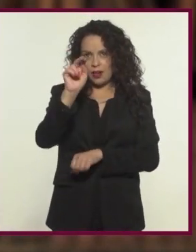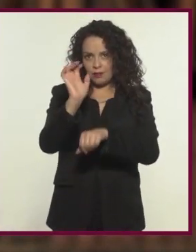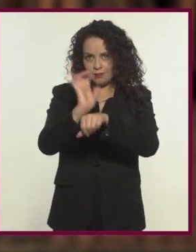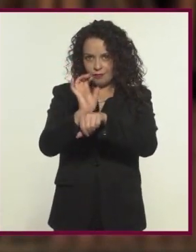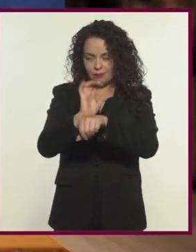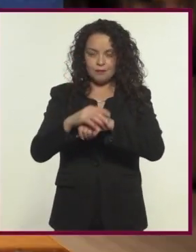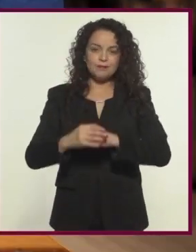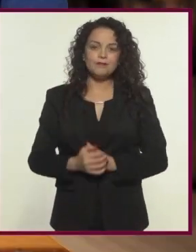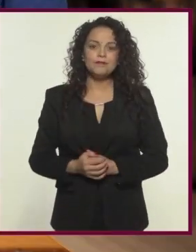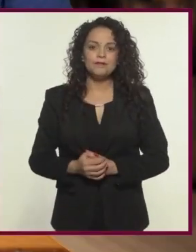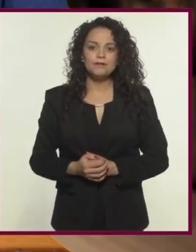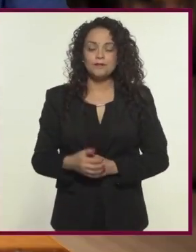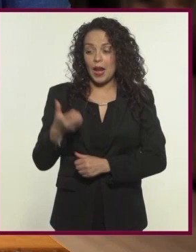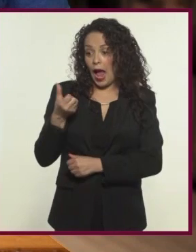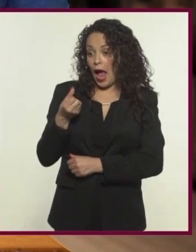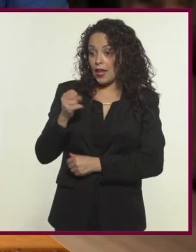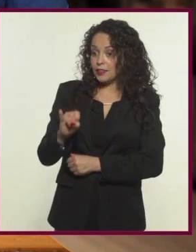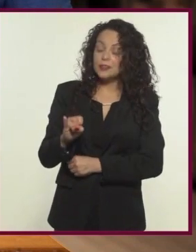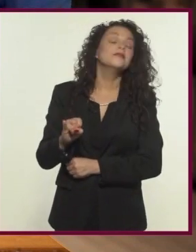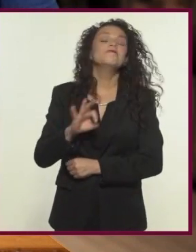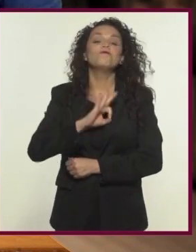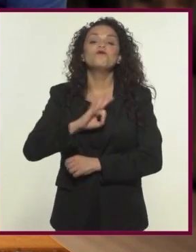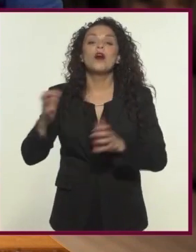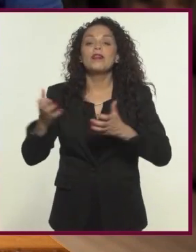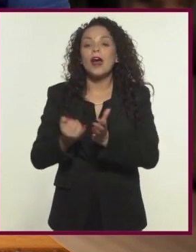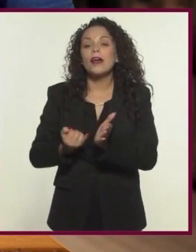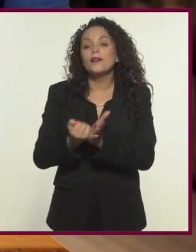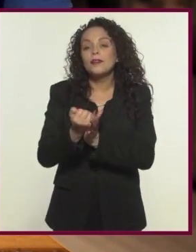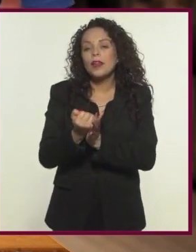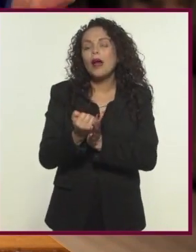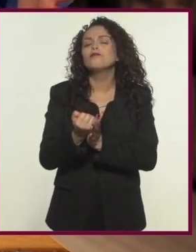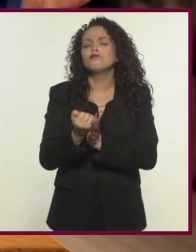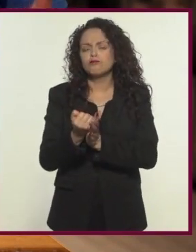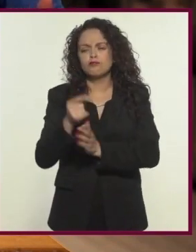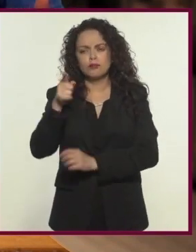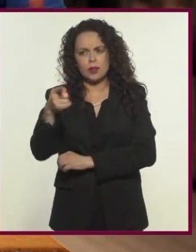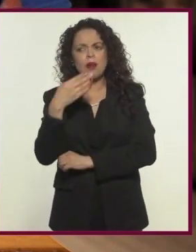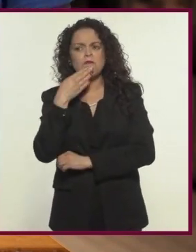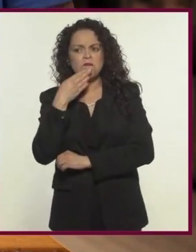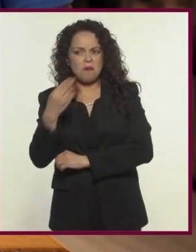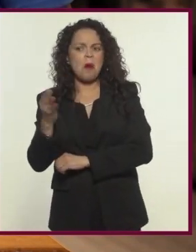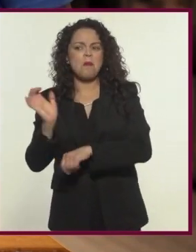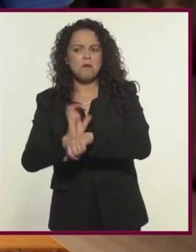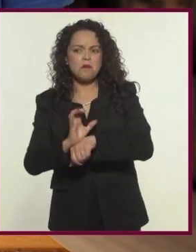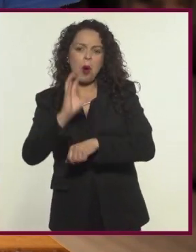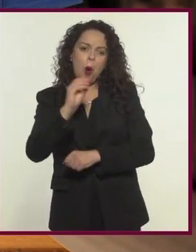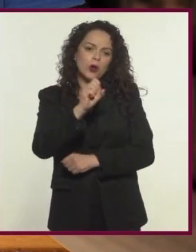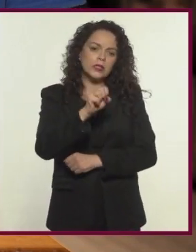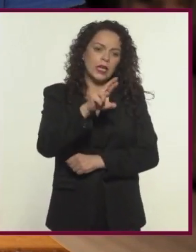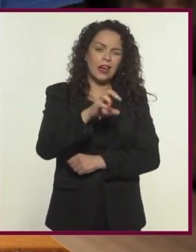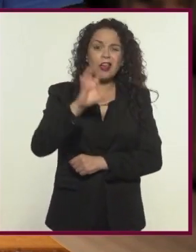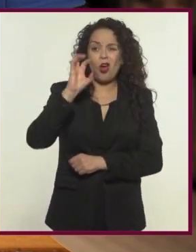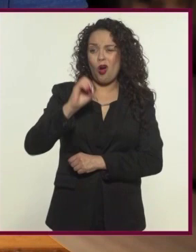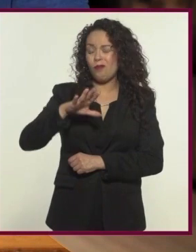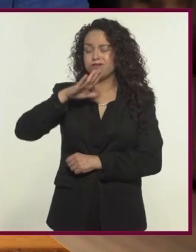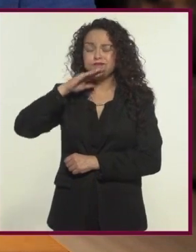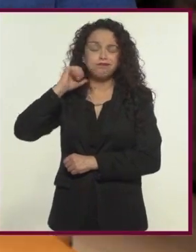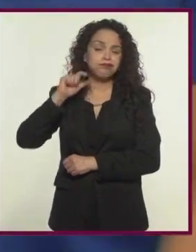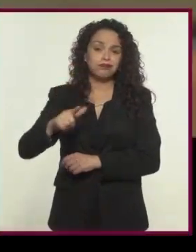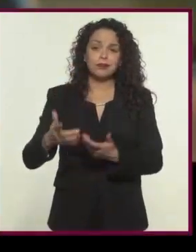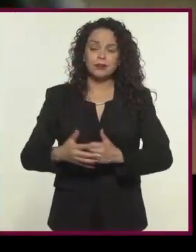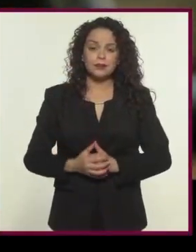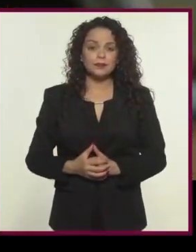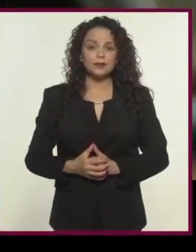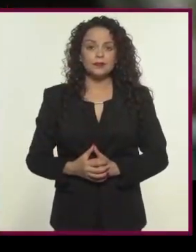pantalla. Y de esta manera poder decir qué tan buena es una película o serie, o si de plano son un